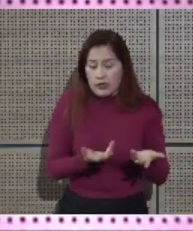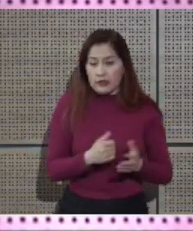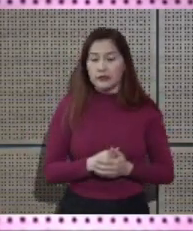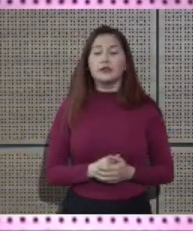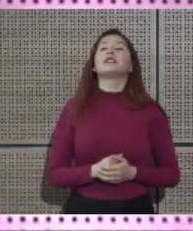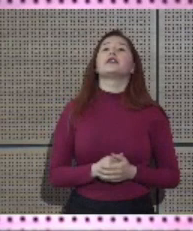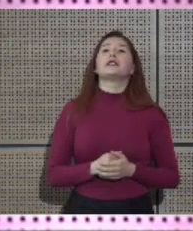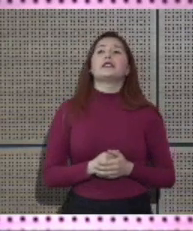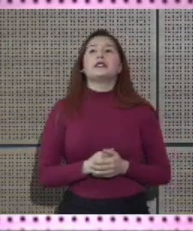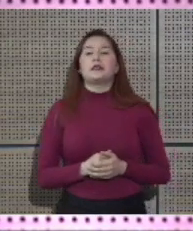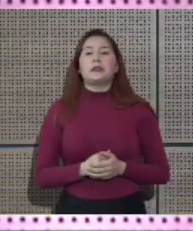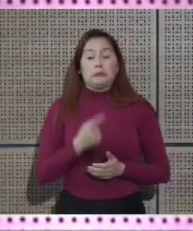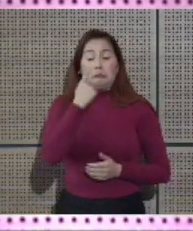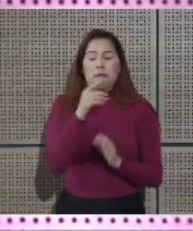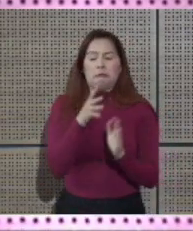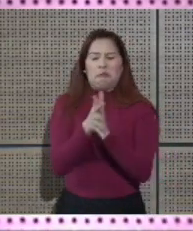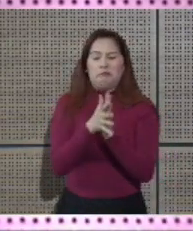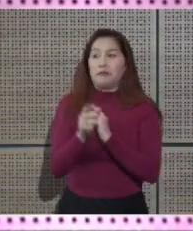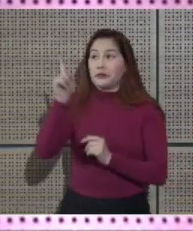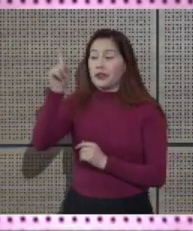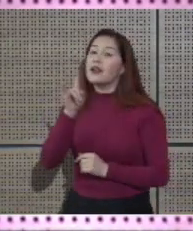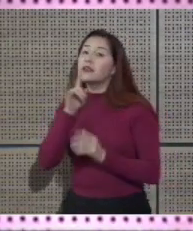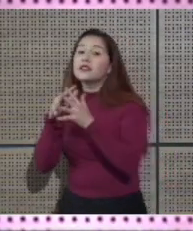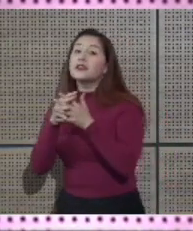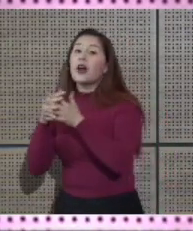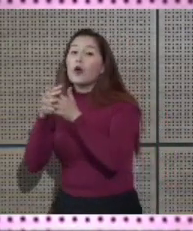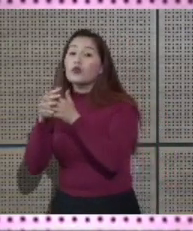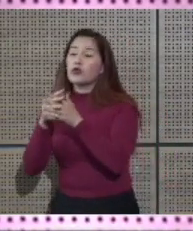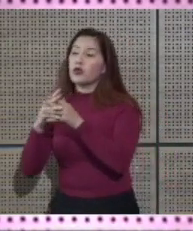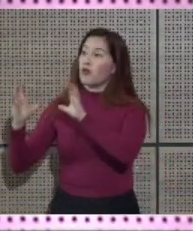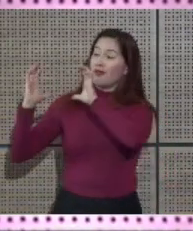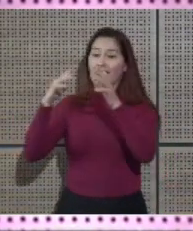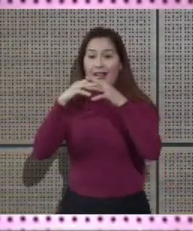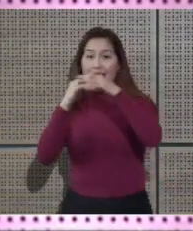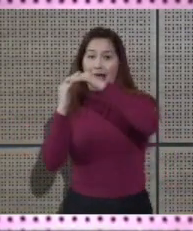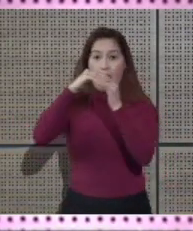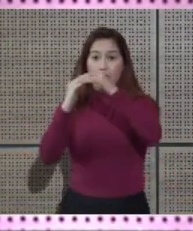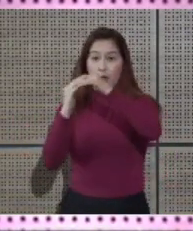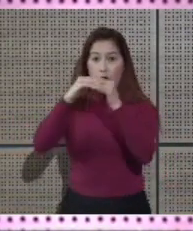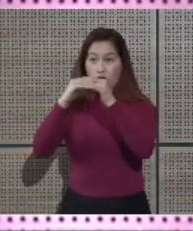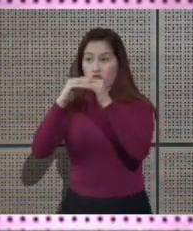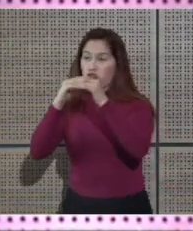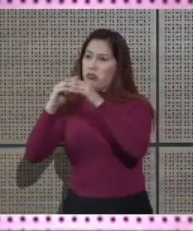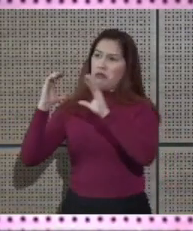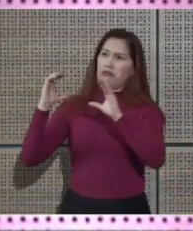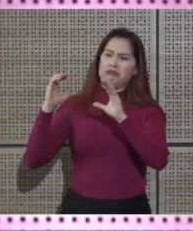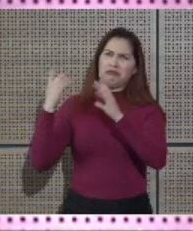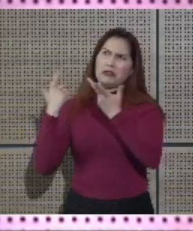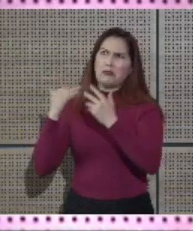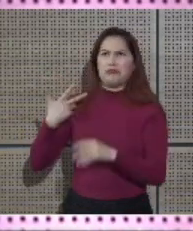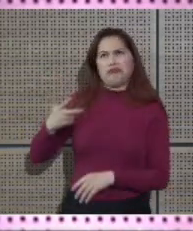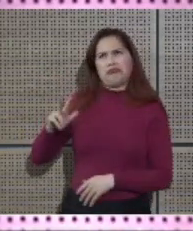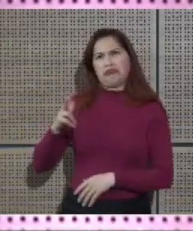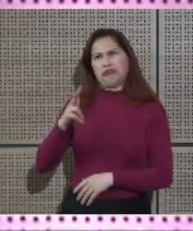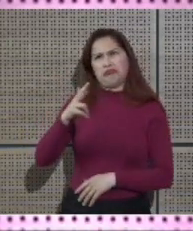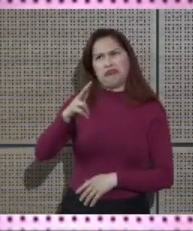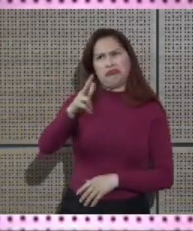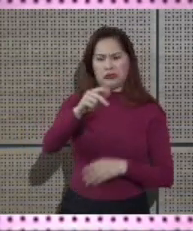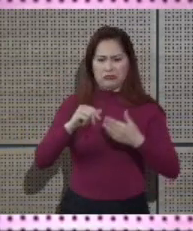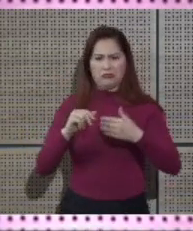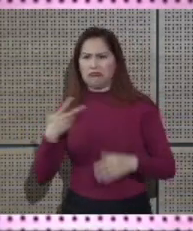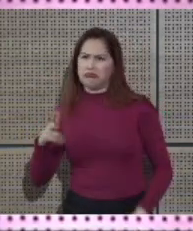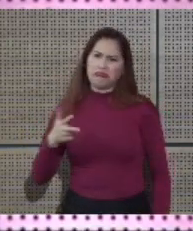para mí siempre ha sido muy sorprendente. En los Estados Unidos, un camión de carga circula aproximadamente 100.000 kilómetros al